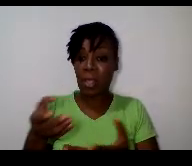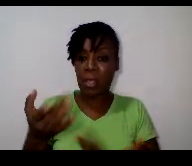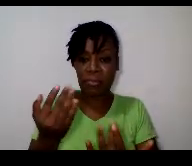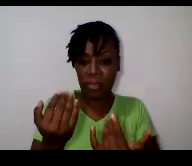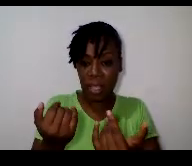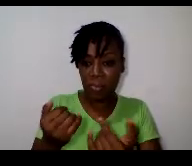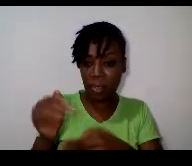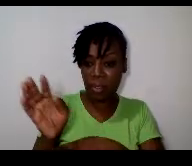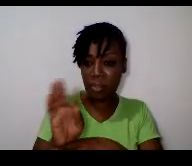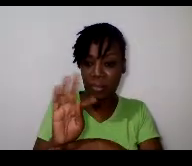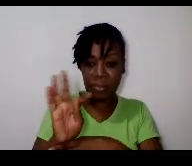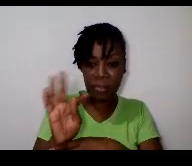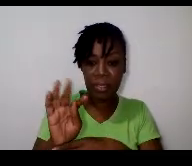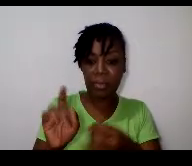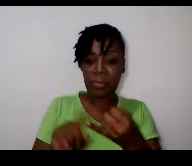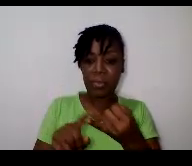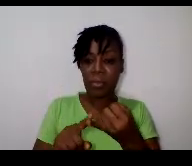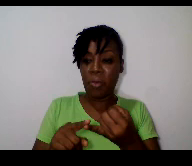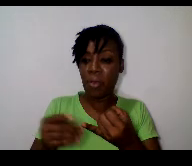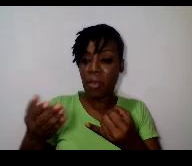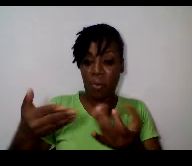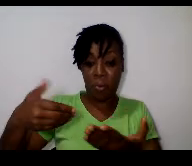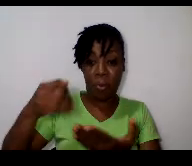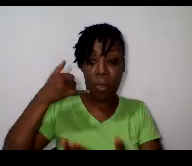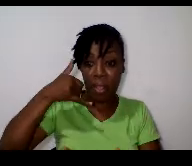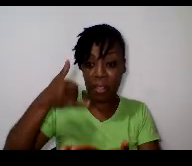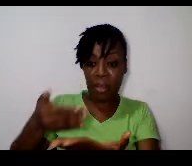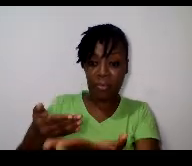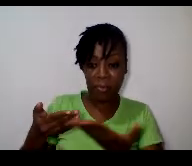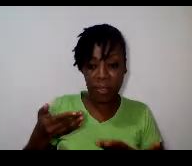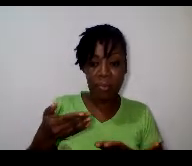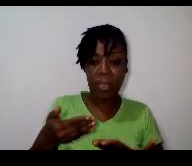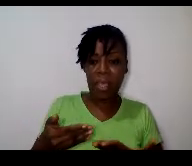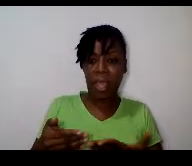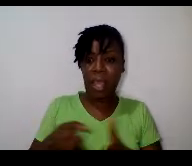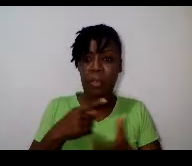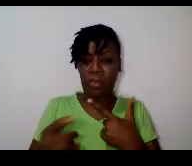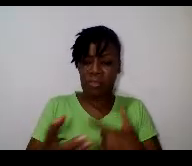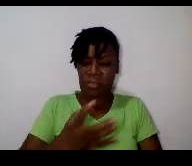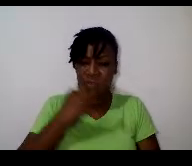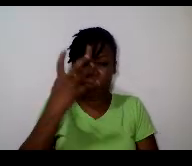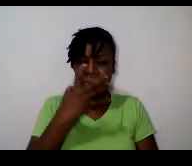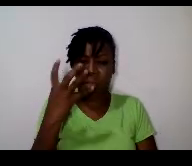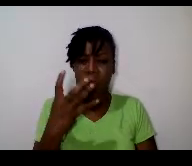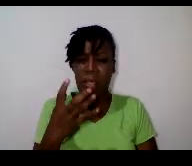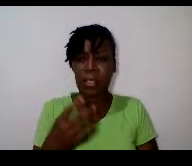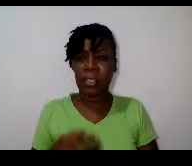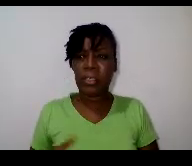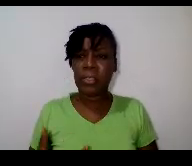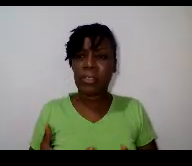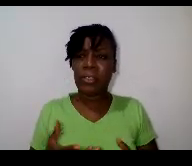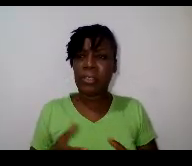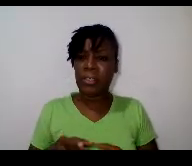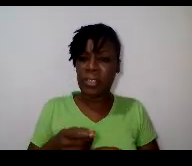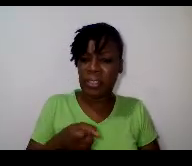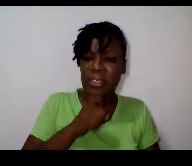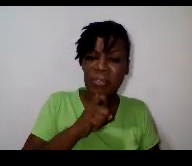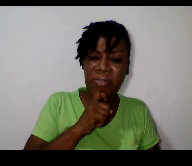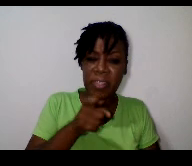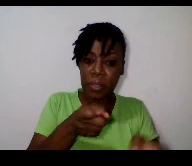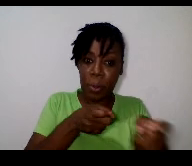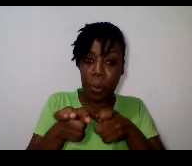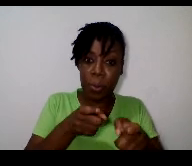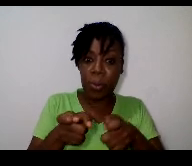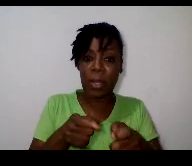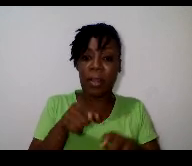les quitamos la televisión o el teléfono, se ponen agresivos, se ponen irritables, les cuesta controlar esos impulsos y eso tiene que